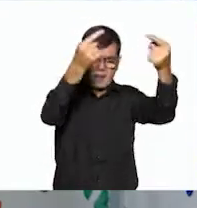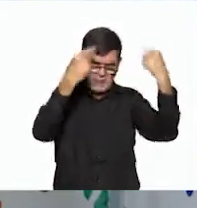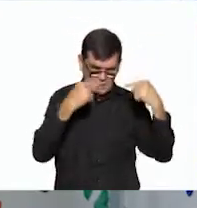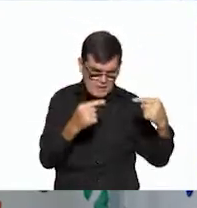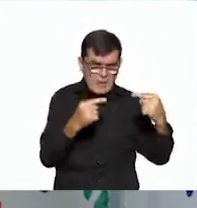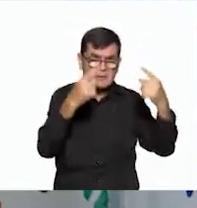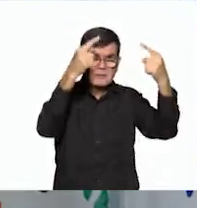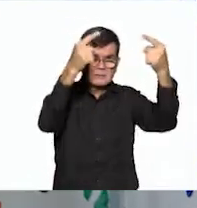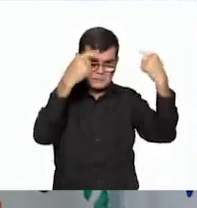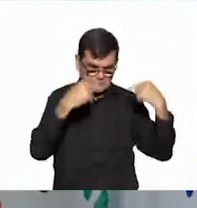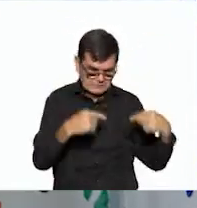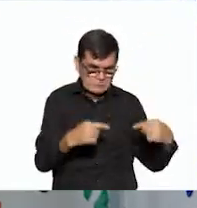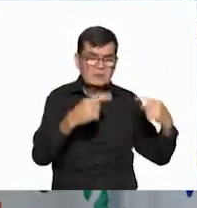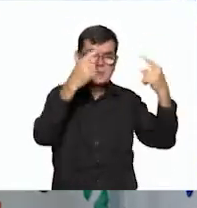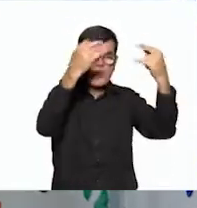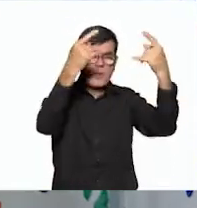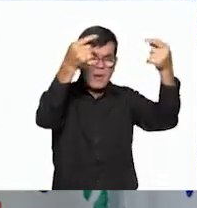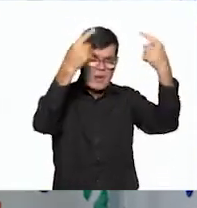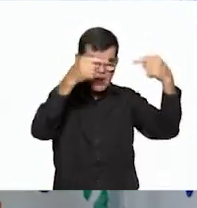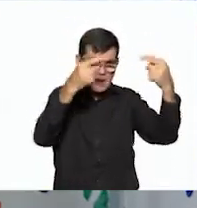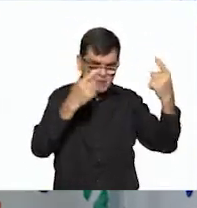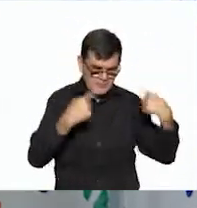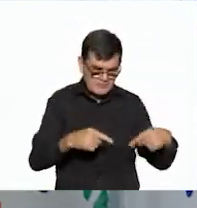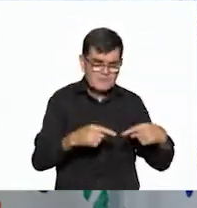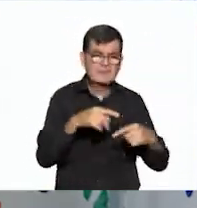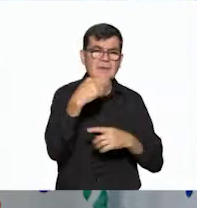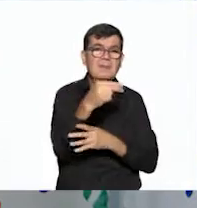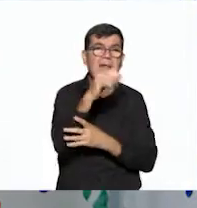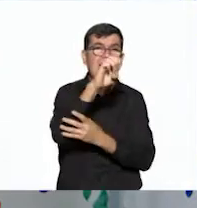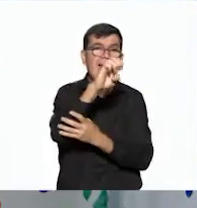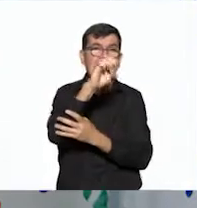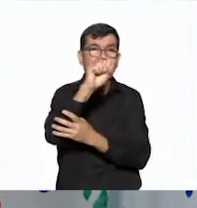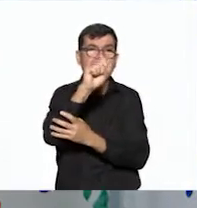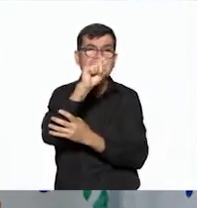esos versos que se repiten les vamos a llamar estribillos.